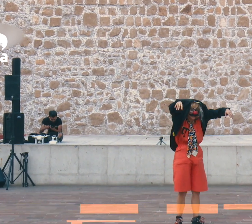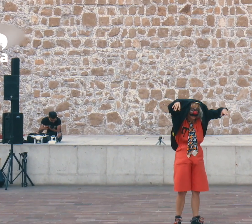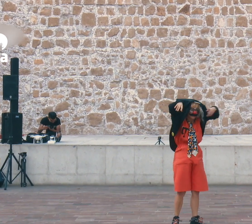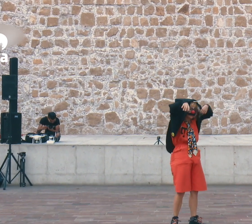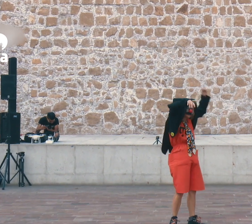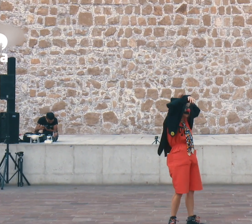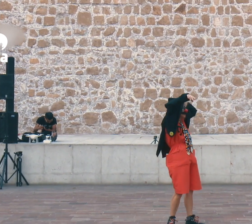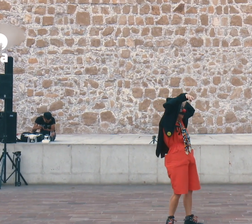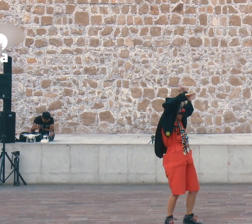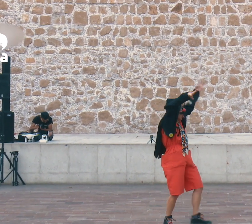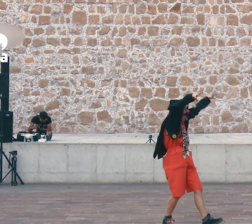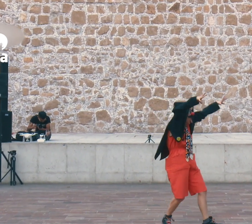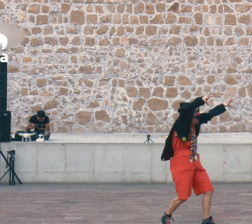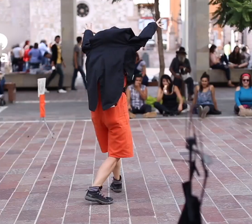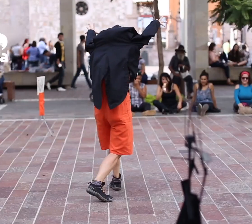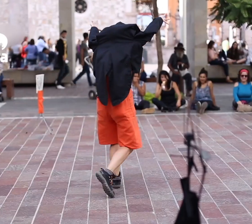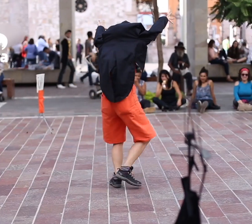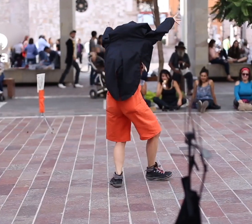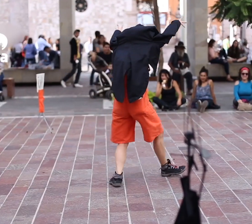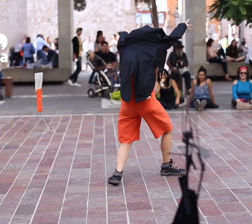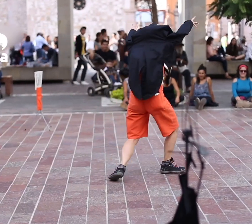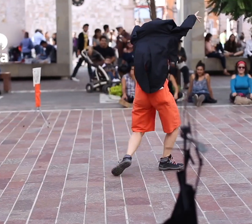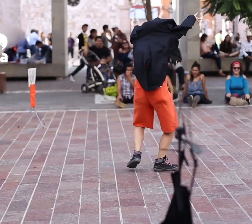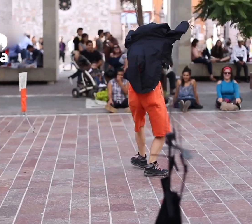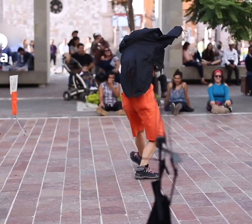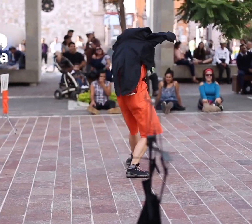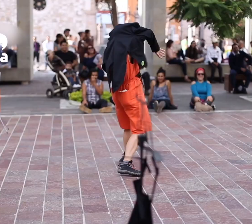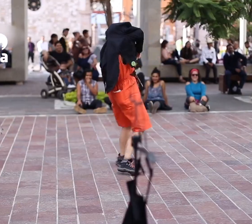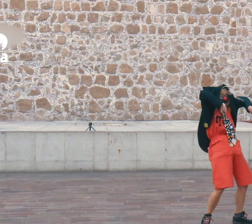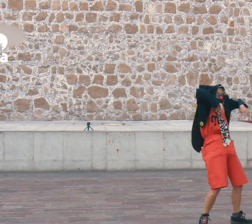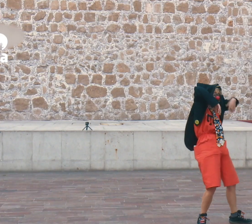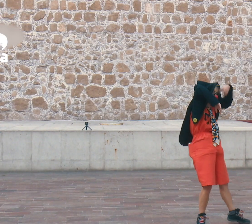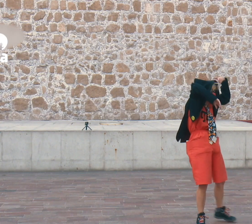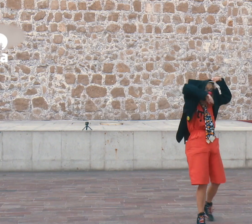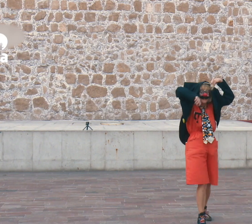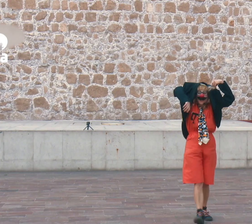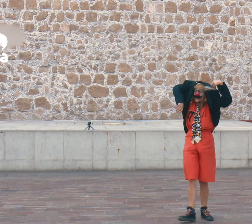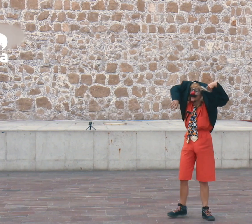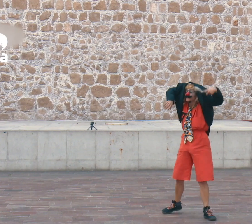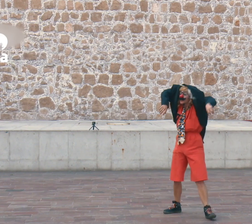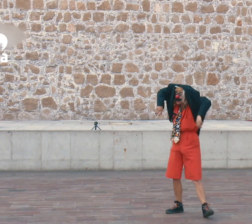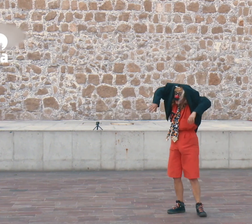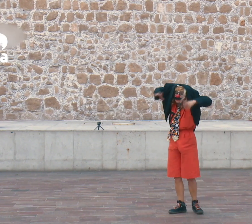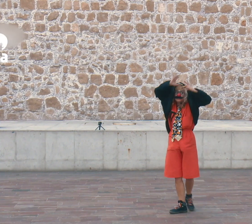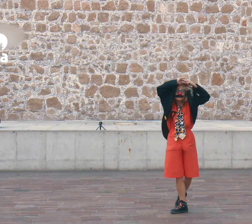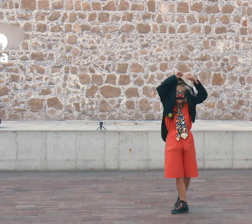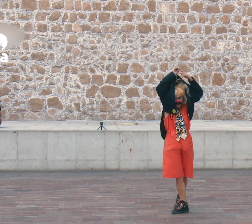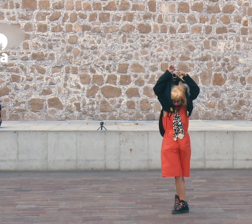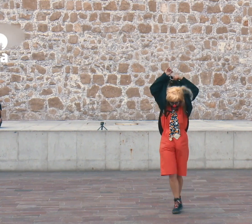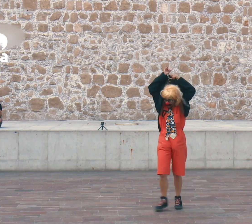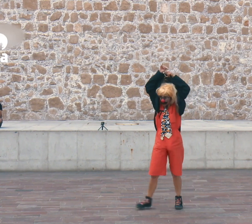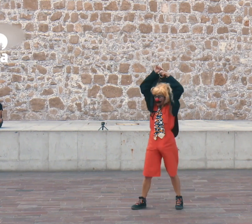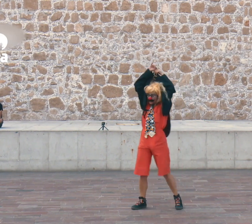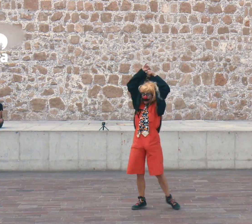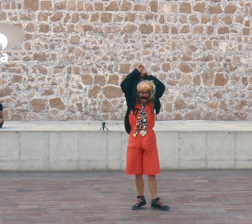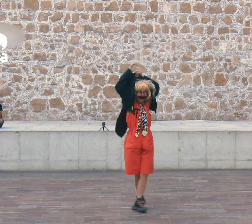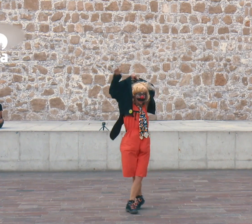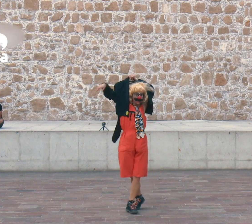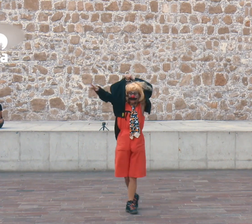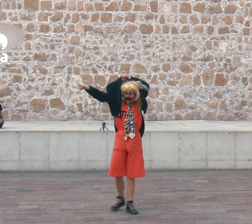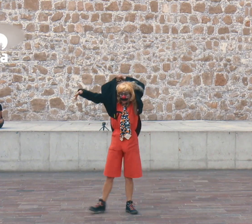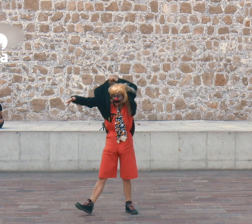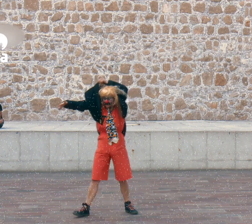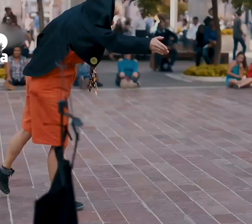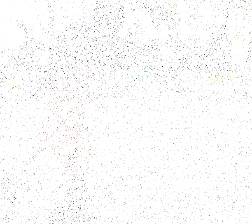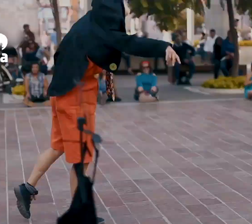¿no? Esta hermandad que se hace entre el teatro y el circo, ¿no? Que se toma esta